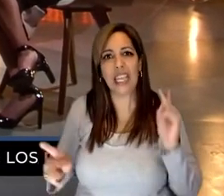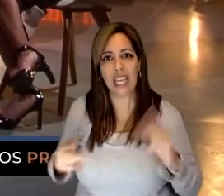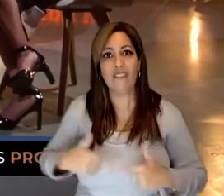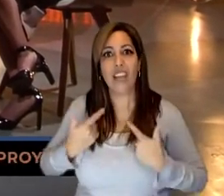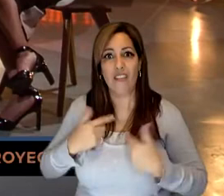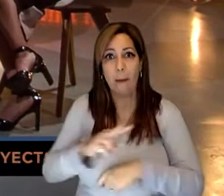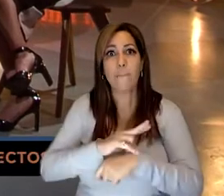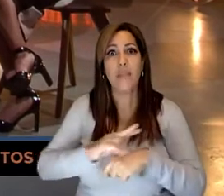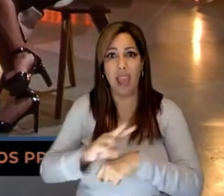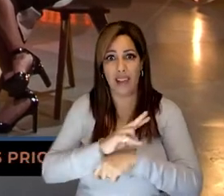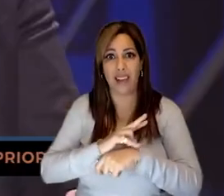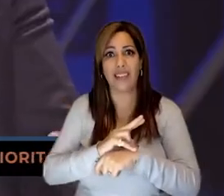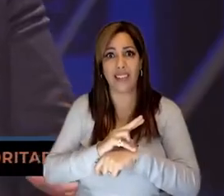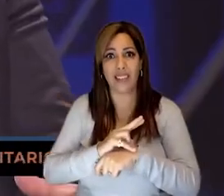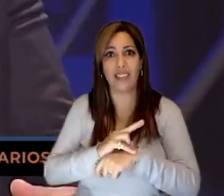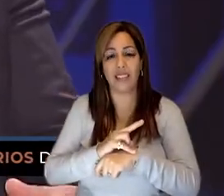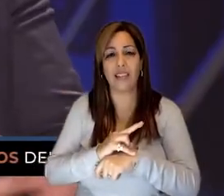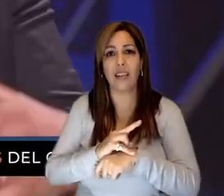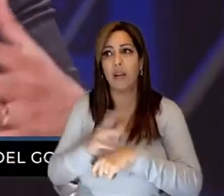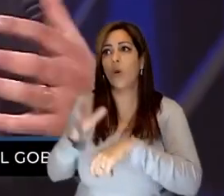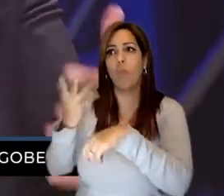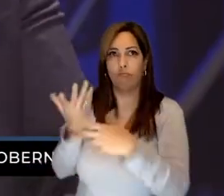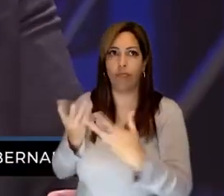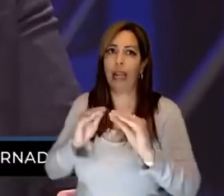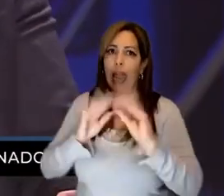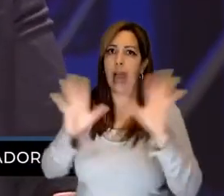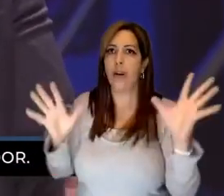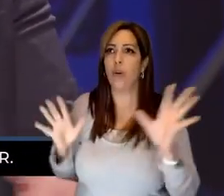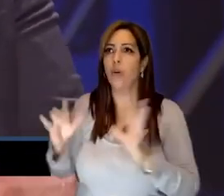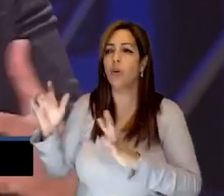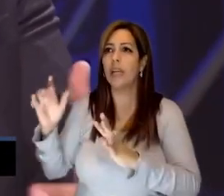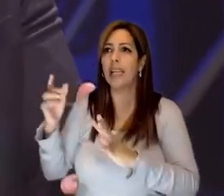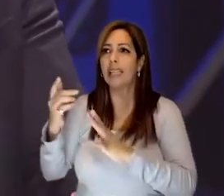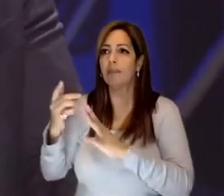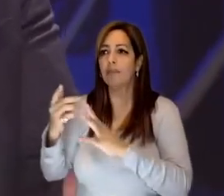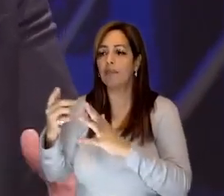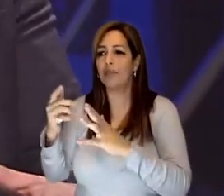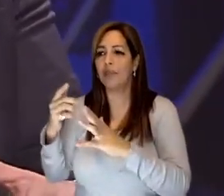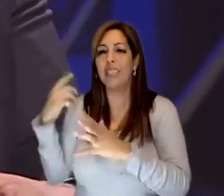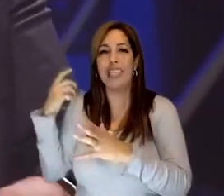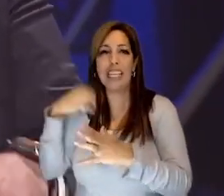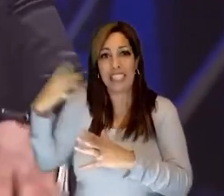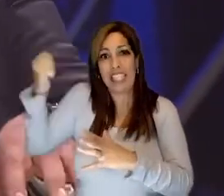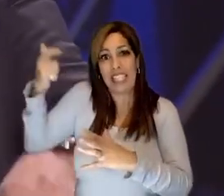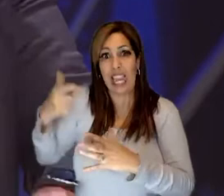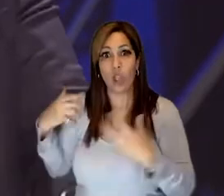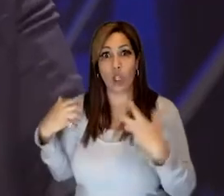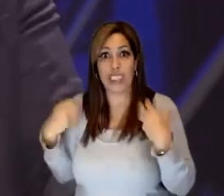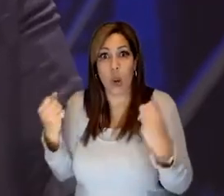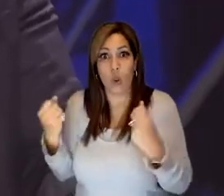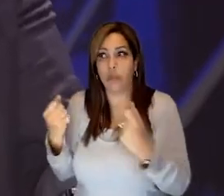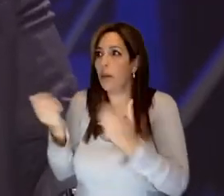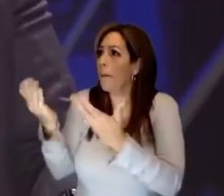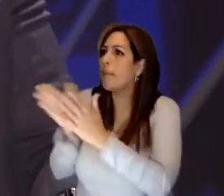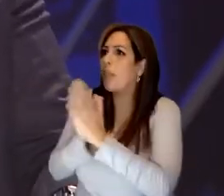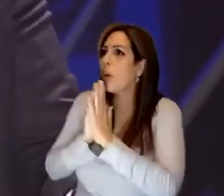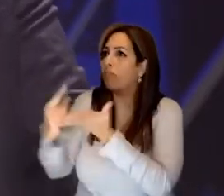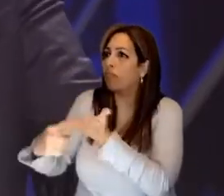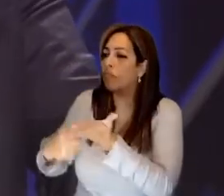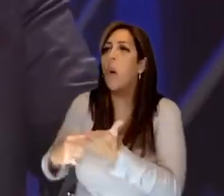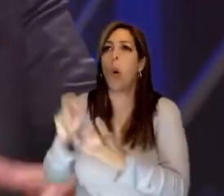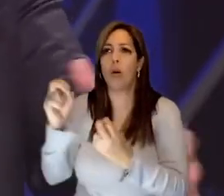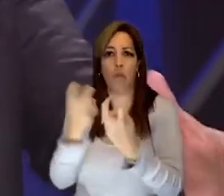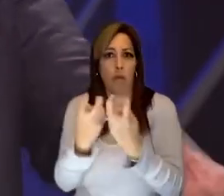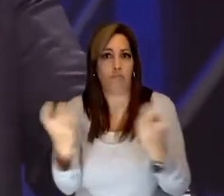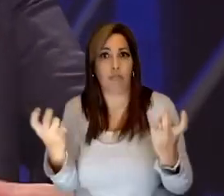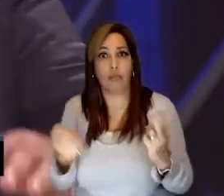el municipio, uh-huh. nuestros hermanos viequenses, con la asesoría del secretario de salud, okay. por lo cual se escogieron a los expertos, se trajeron a